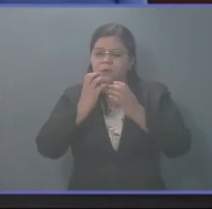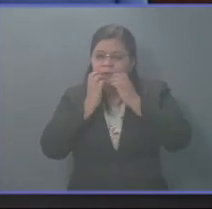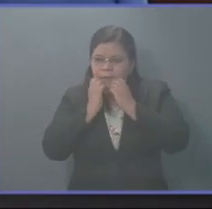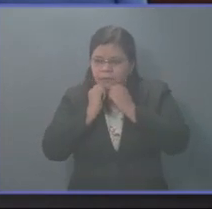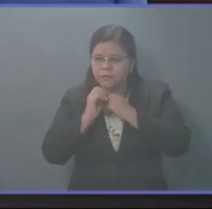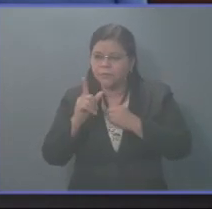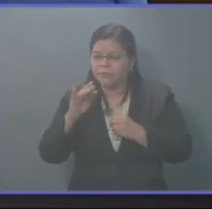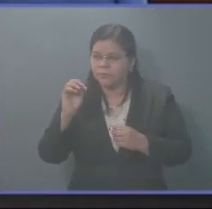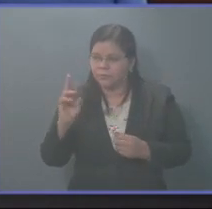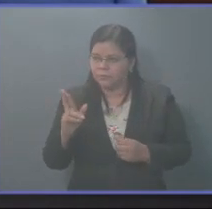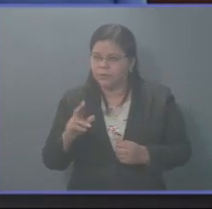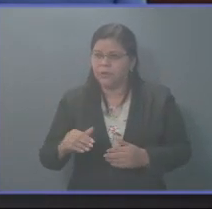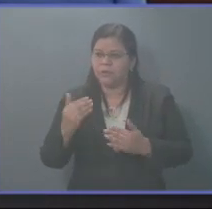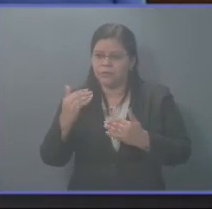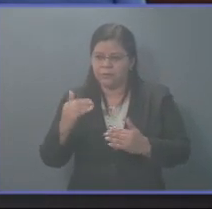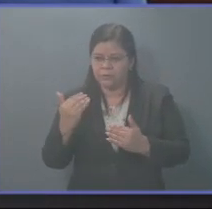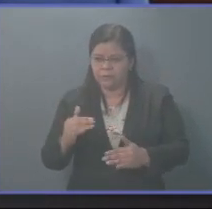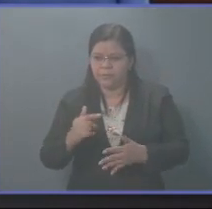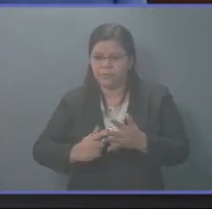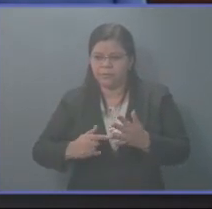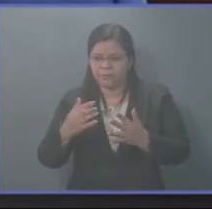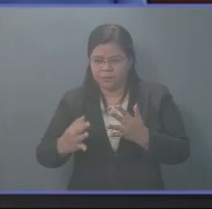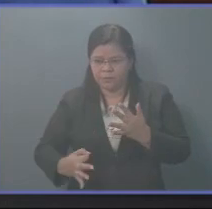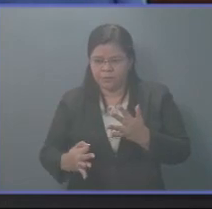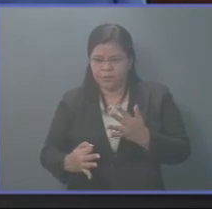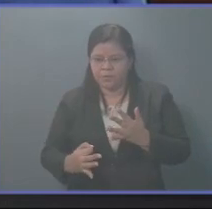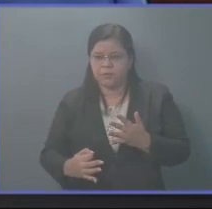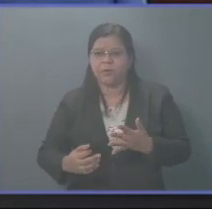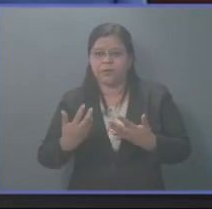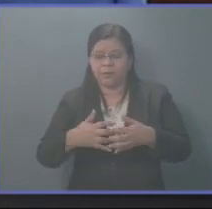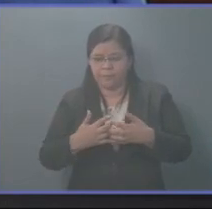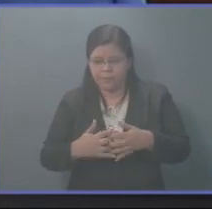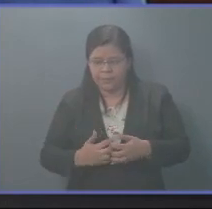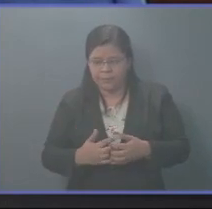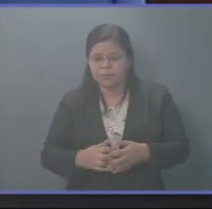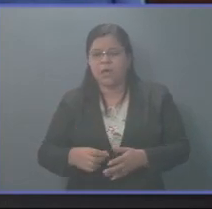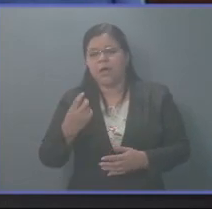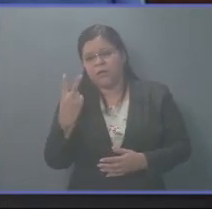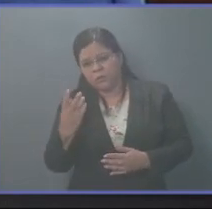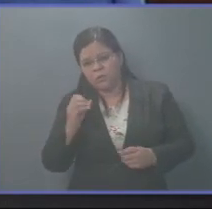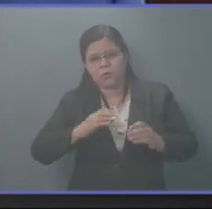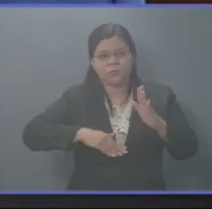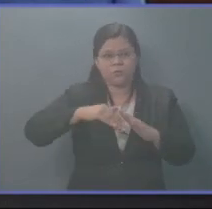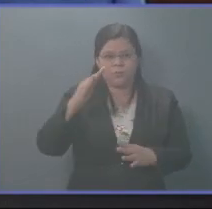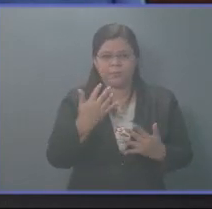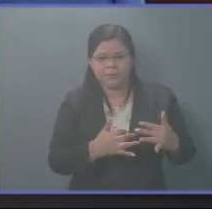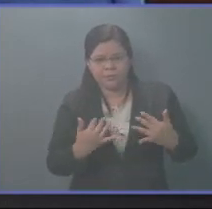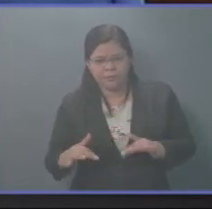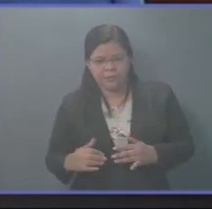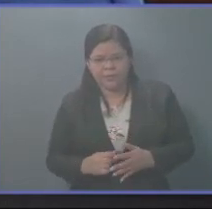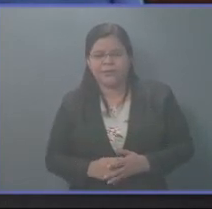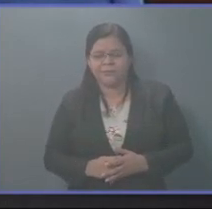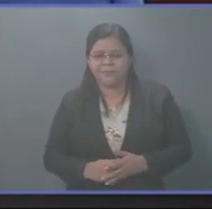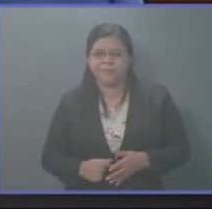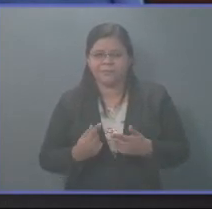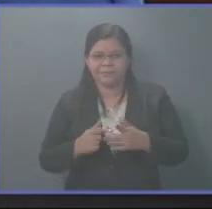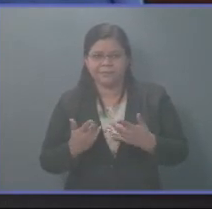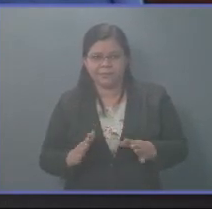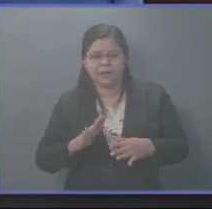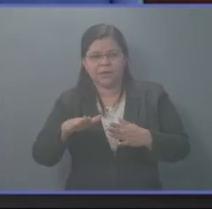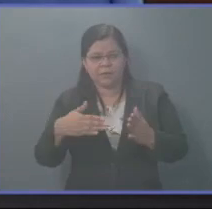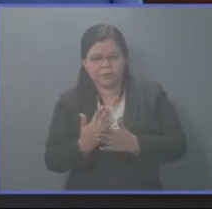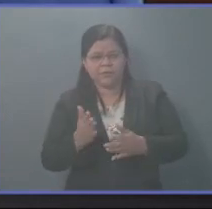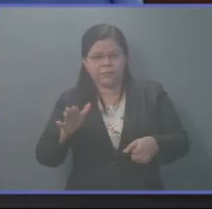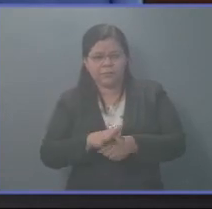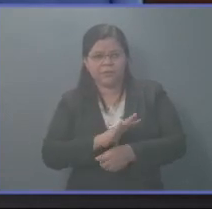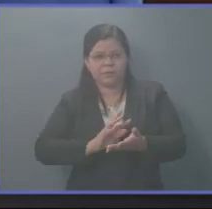entre otras, en los límites fijados por las leyes. Las empresas que se dediquen a dos o más actividades económicas determinarán el impuesto correspondiente por la totalidad del